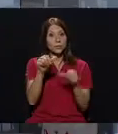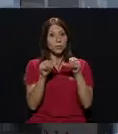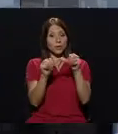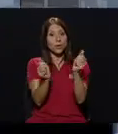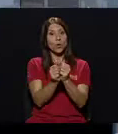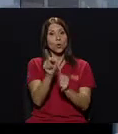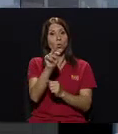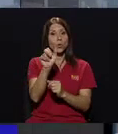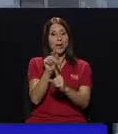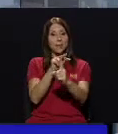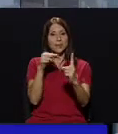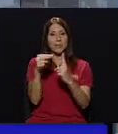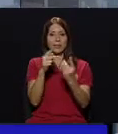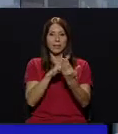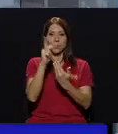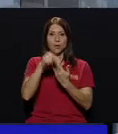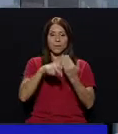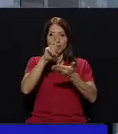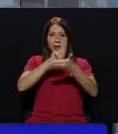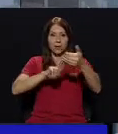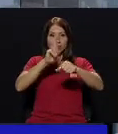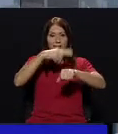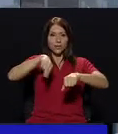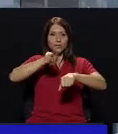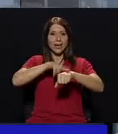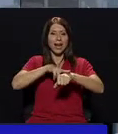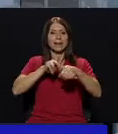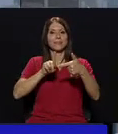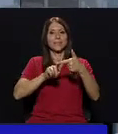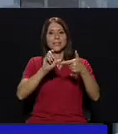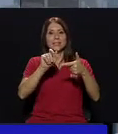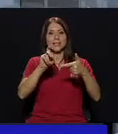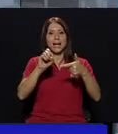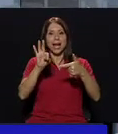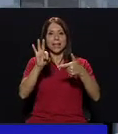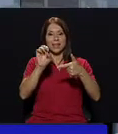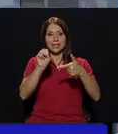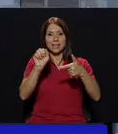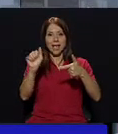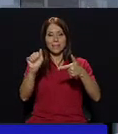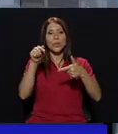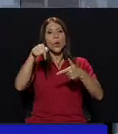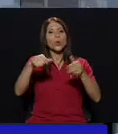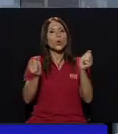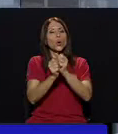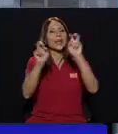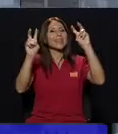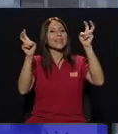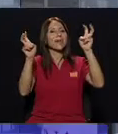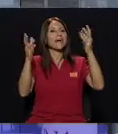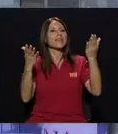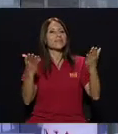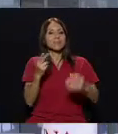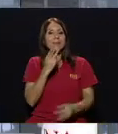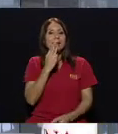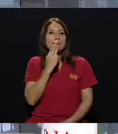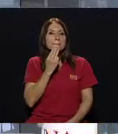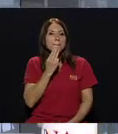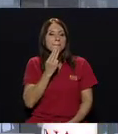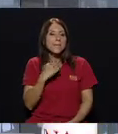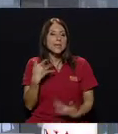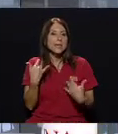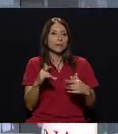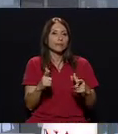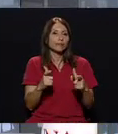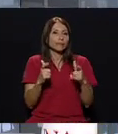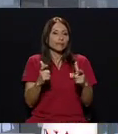Regreso usted a Una Mirada, del programa de la Universidad Nacional y del SINAR S.A. Hoy con el tema de la miel, un